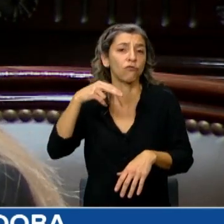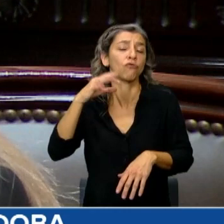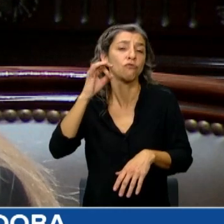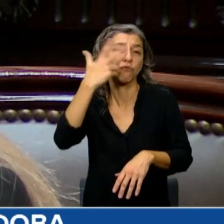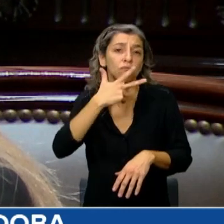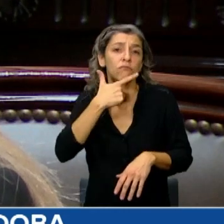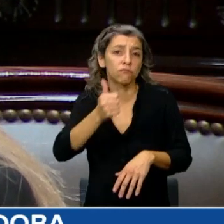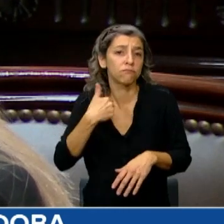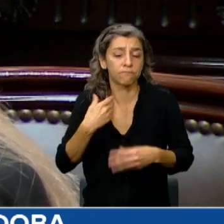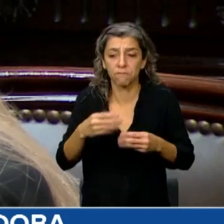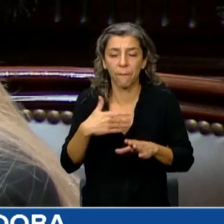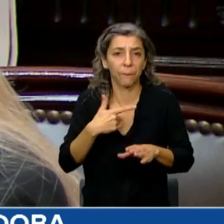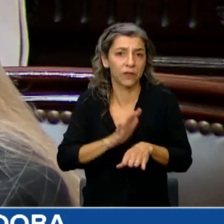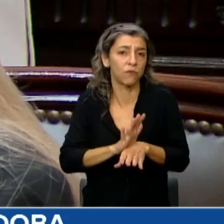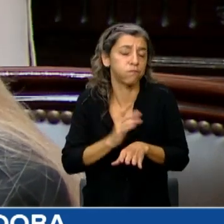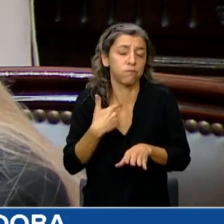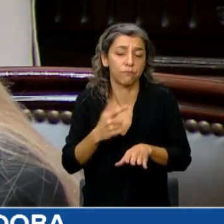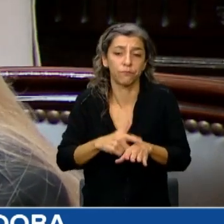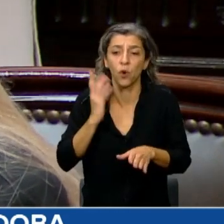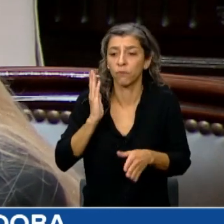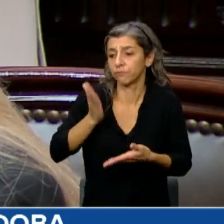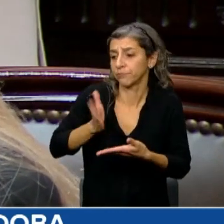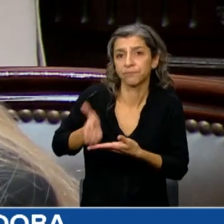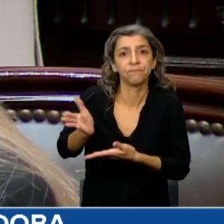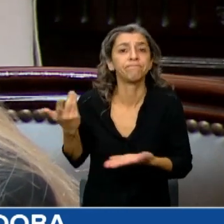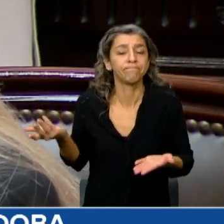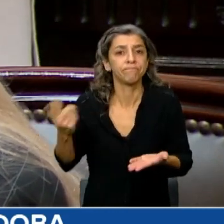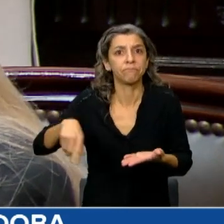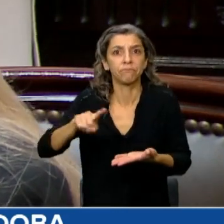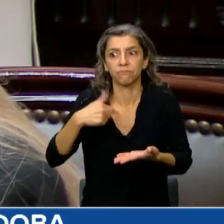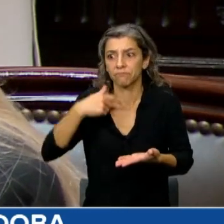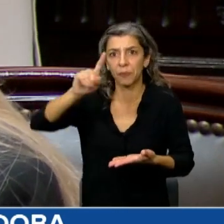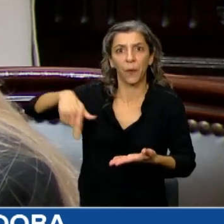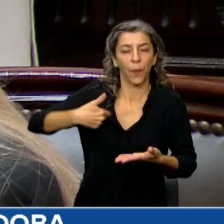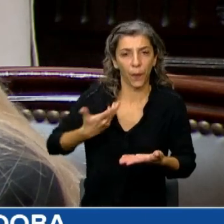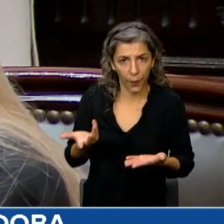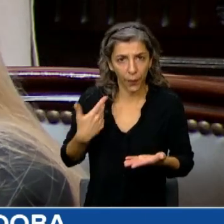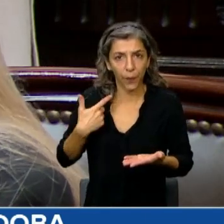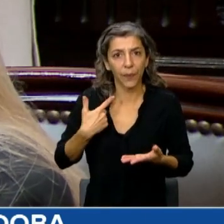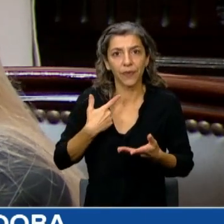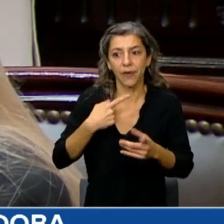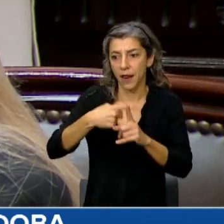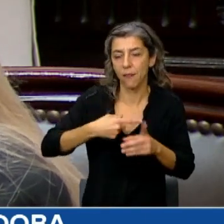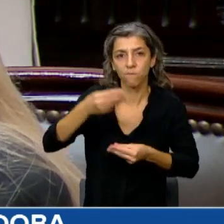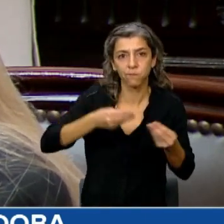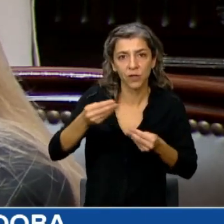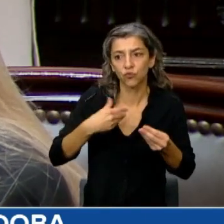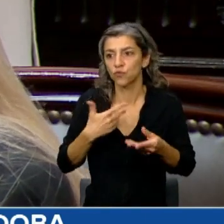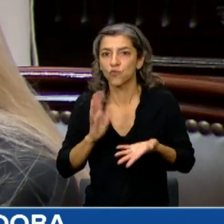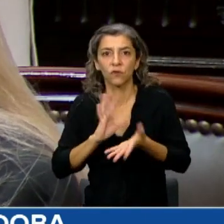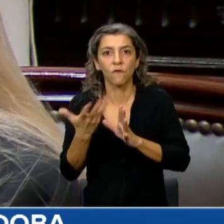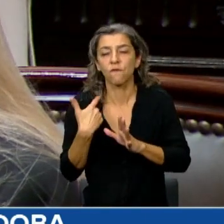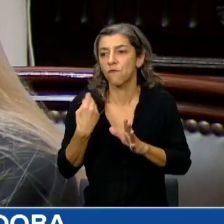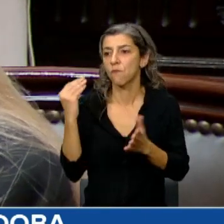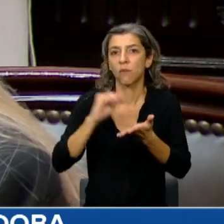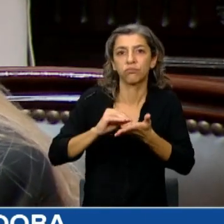ejecución de las garantías y de esa forma, bueno, afectaba presupuestariamente la coparticipación de los impuestos a